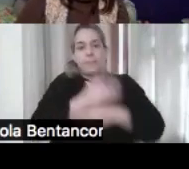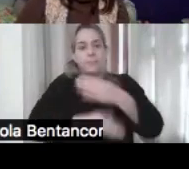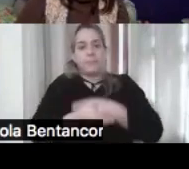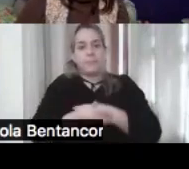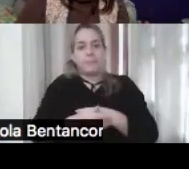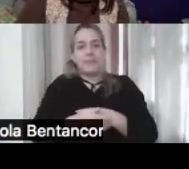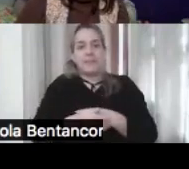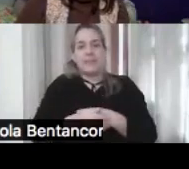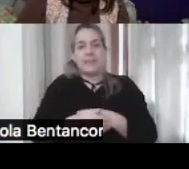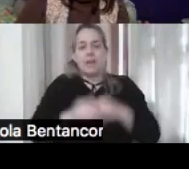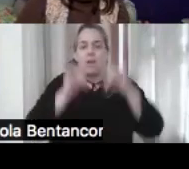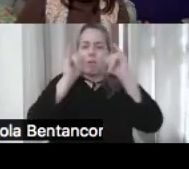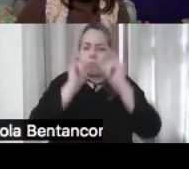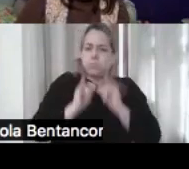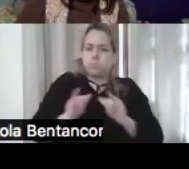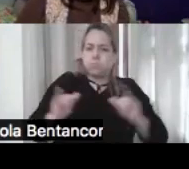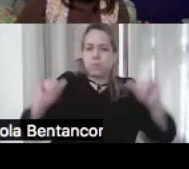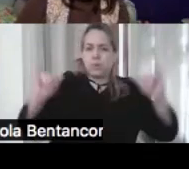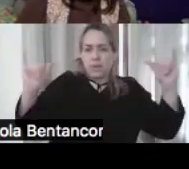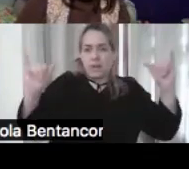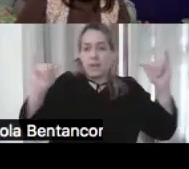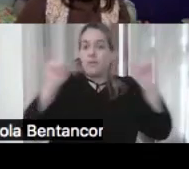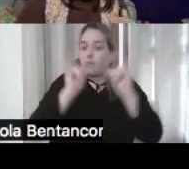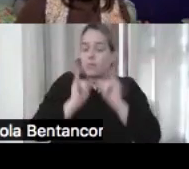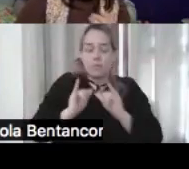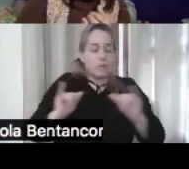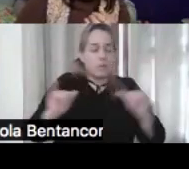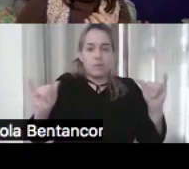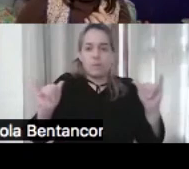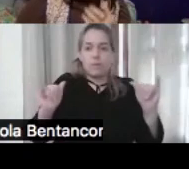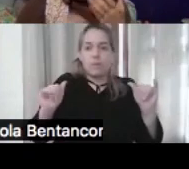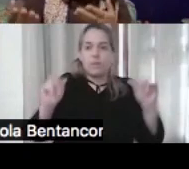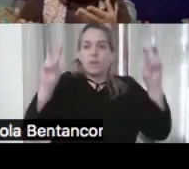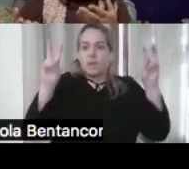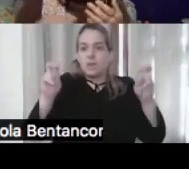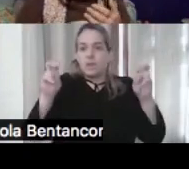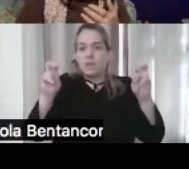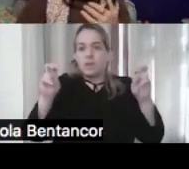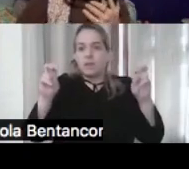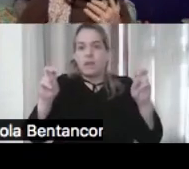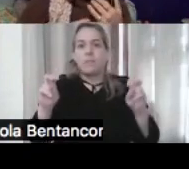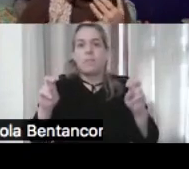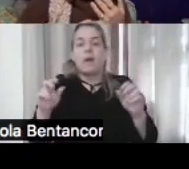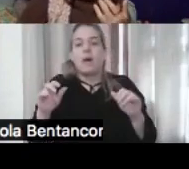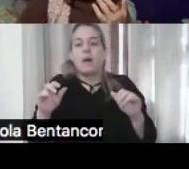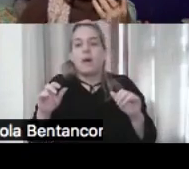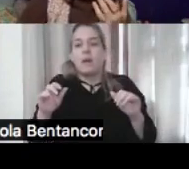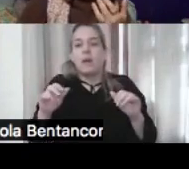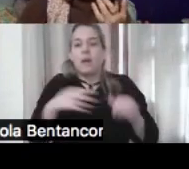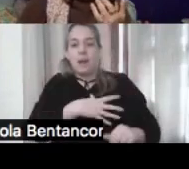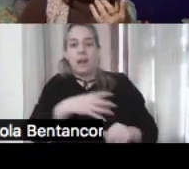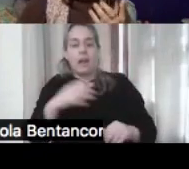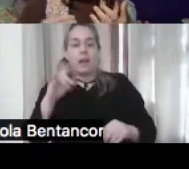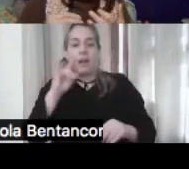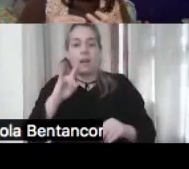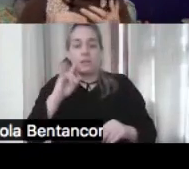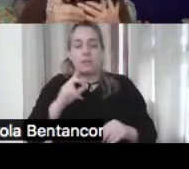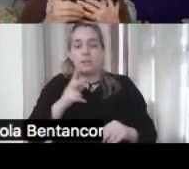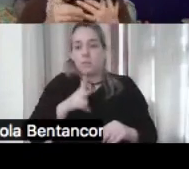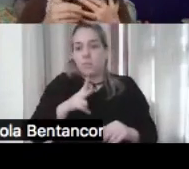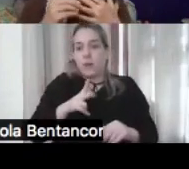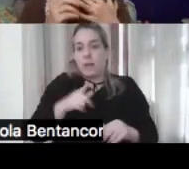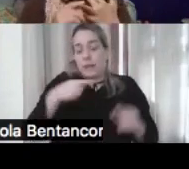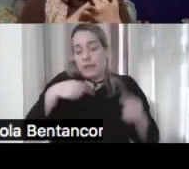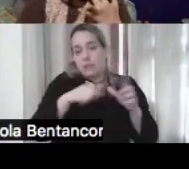difusión accesible de la lactancia humana. Y esto implica lengua de señas, ¿sí? Accesibilidad a la